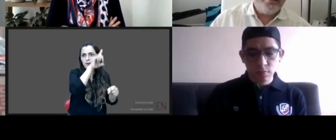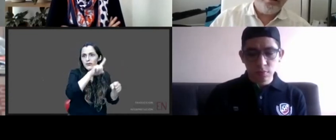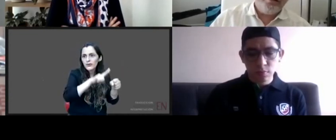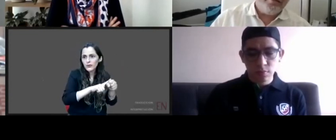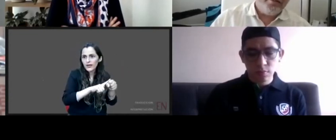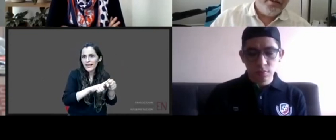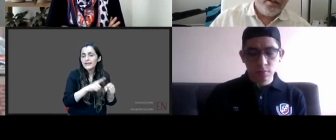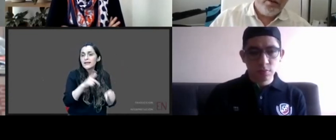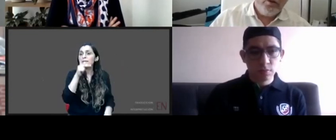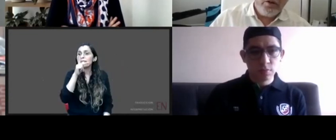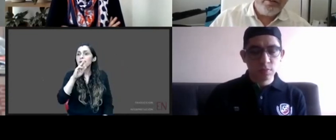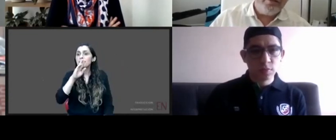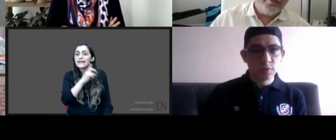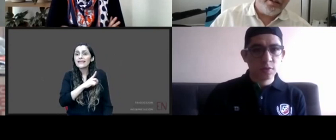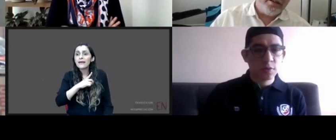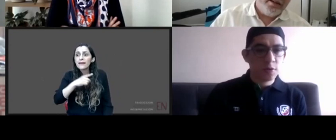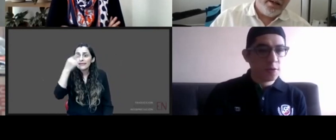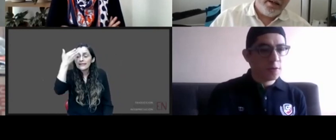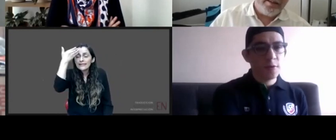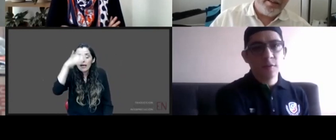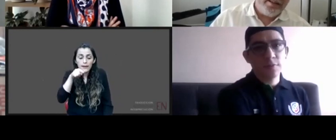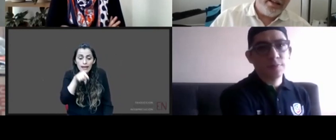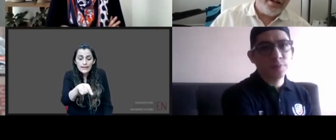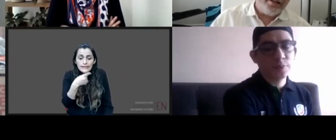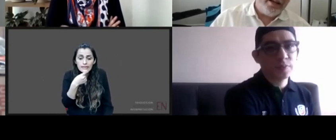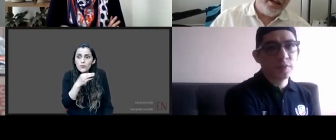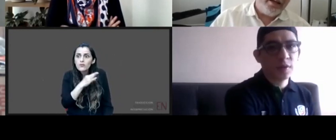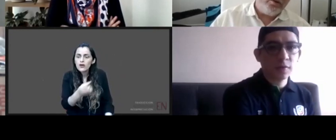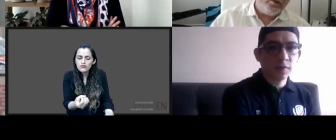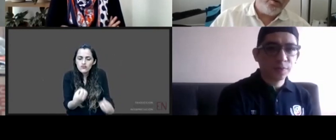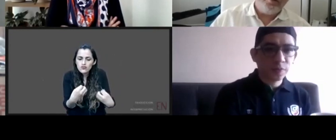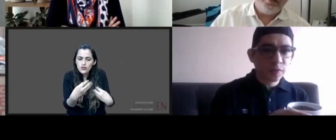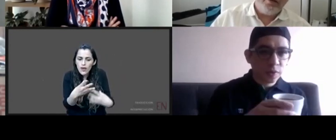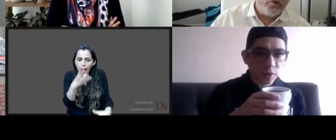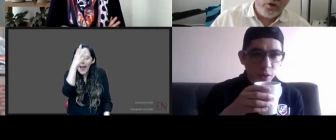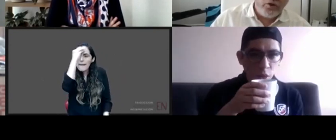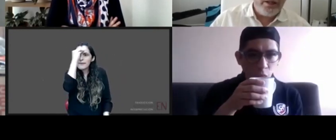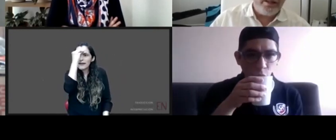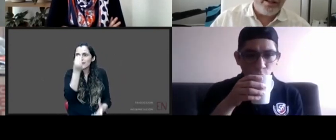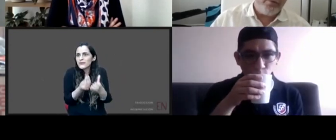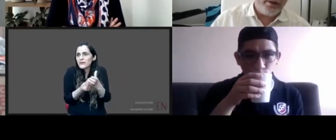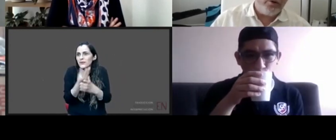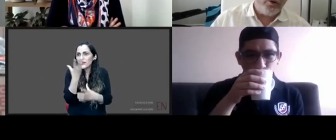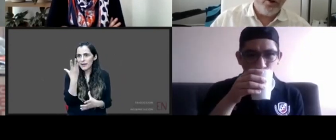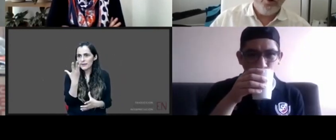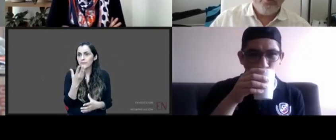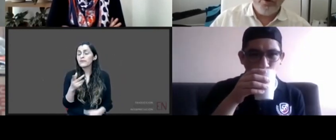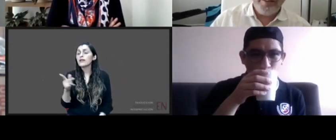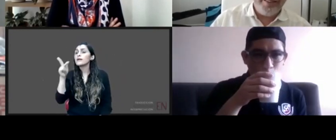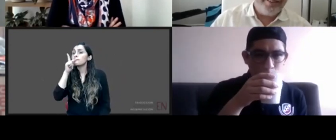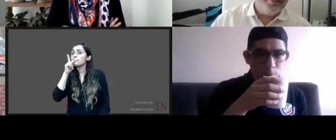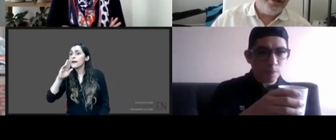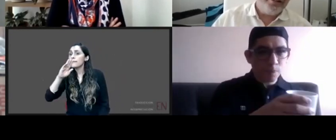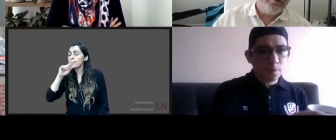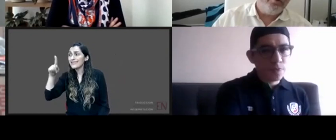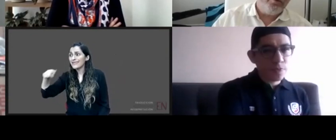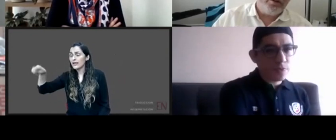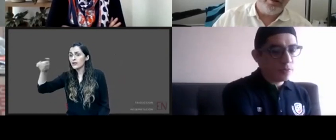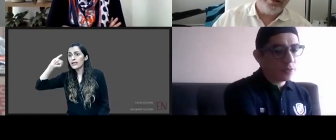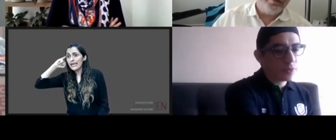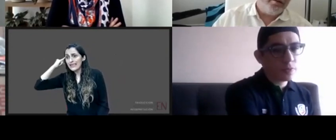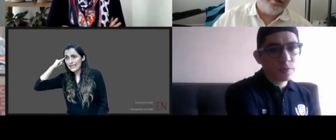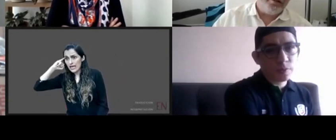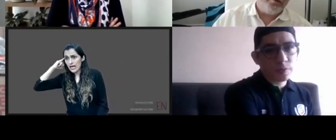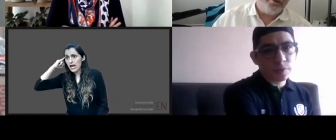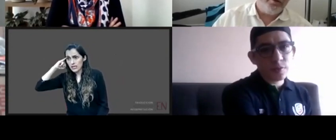padres indígenas no insistan en que se dirijan a ellos si ellos no dominan el español, no les exijan a sus